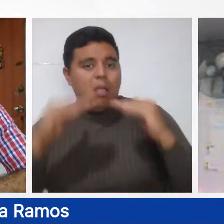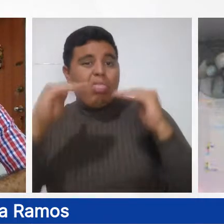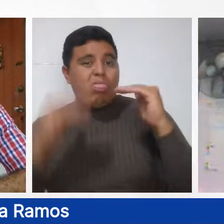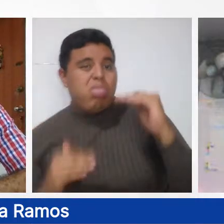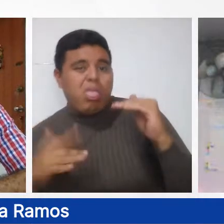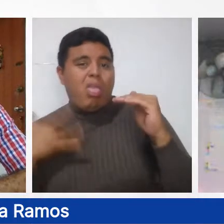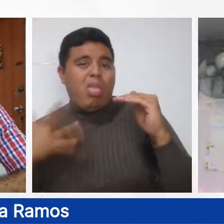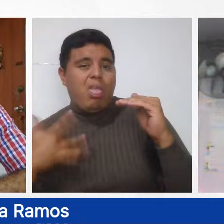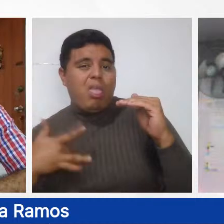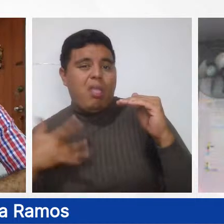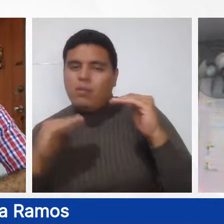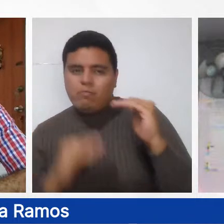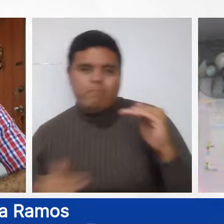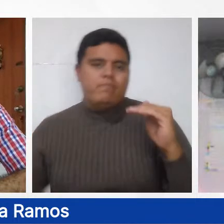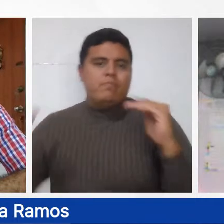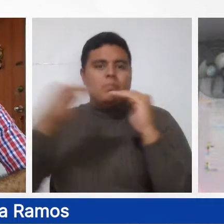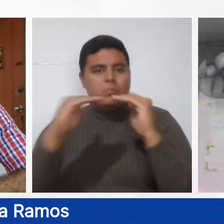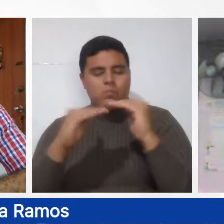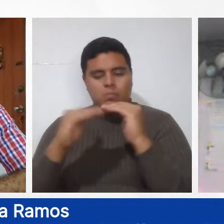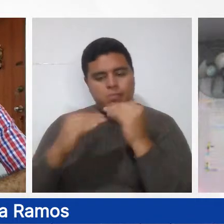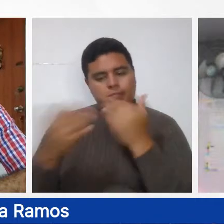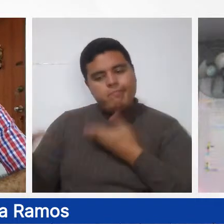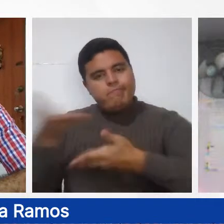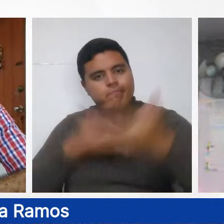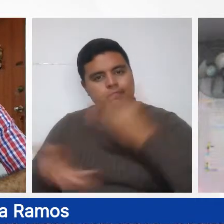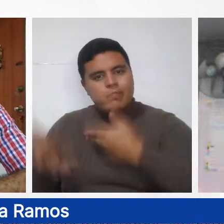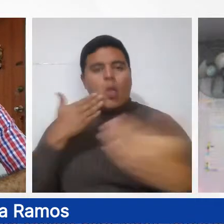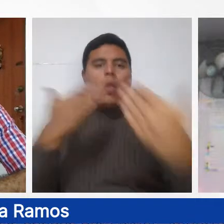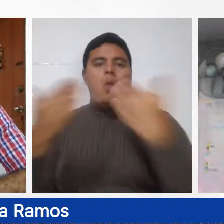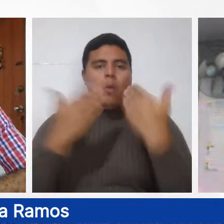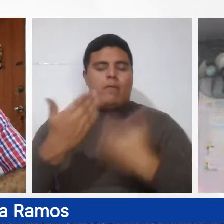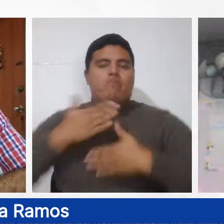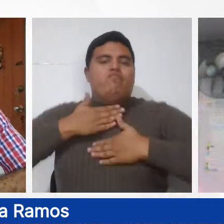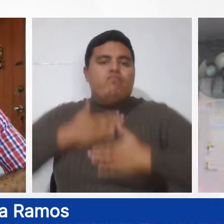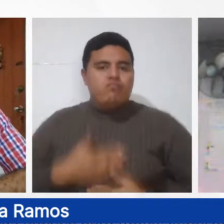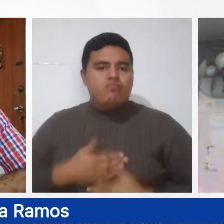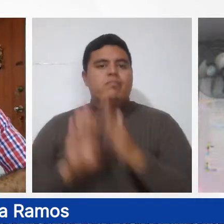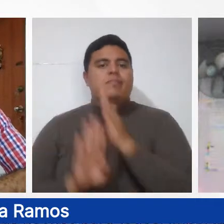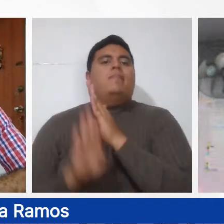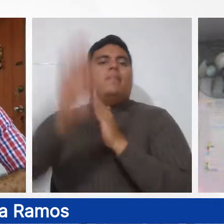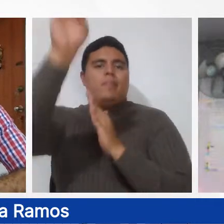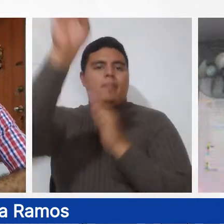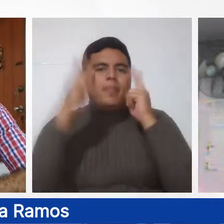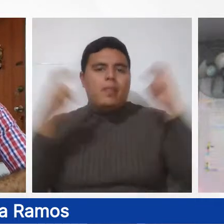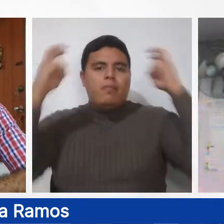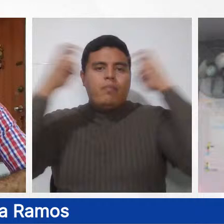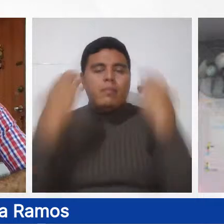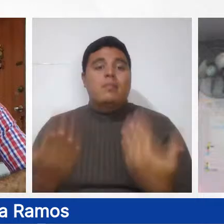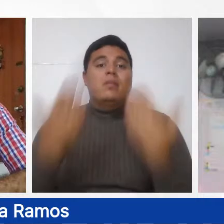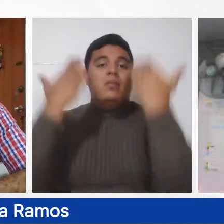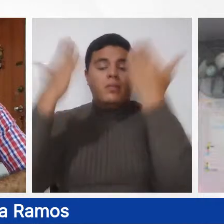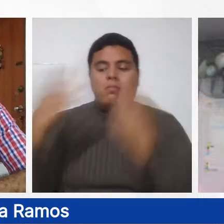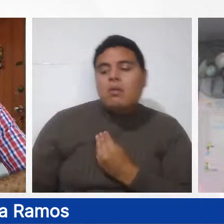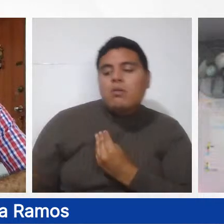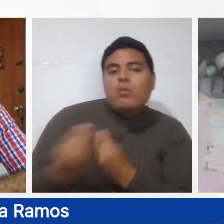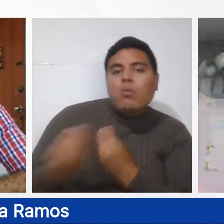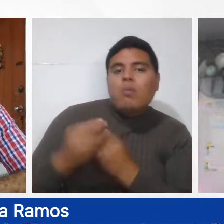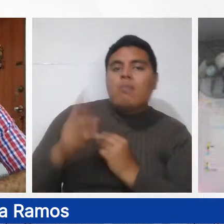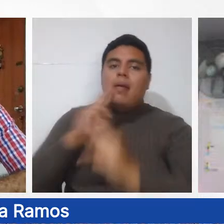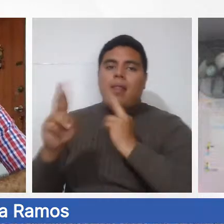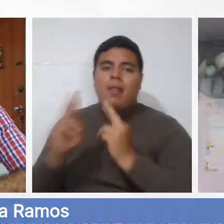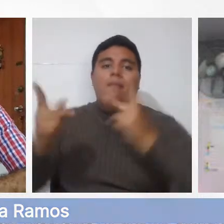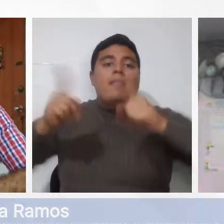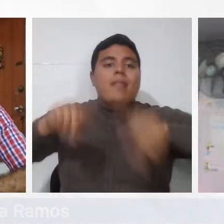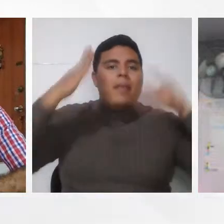compañeros, sino que se sienta familiarizado y esto dará un mejor desempeño tanto a nivel académico como de compañerismo. Muchísimas